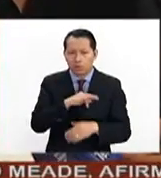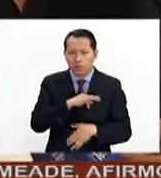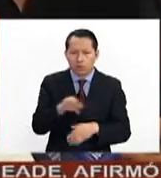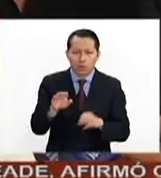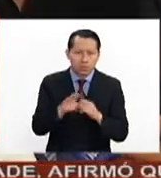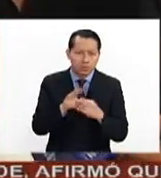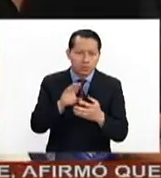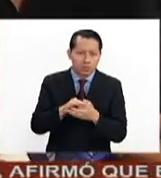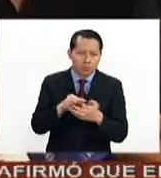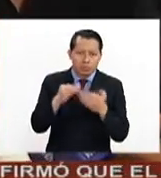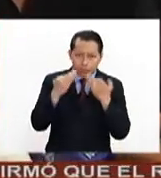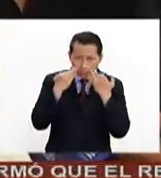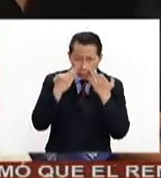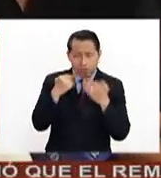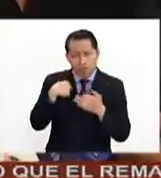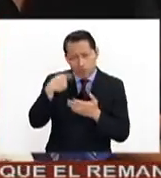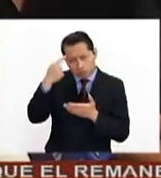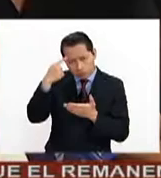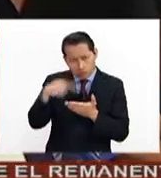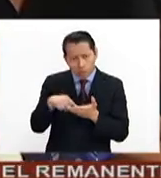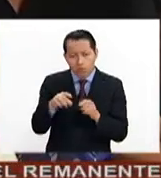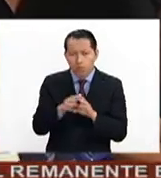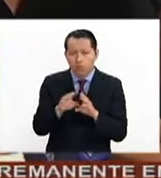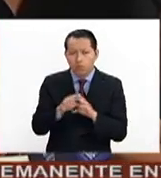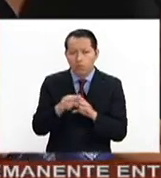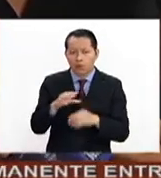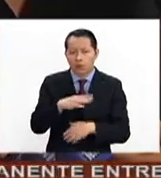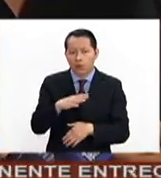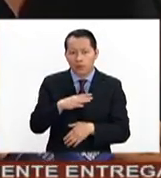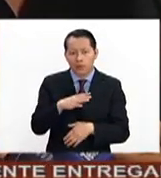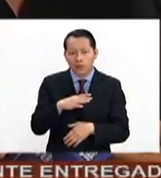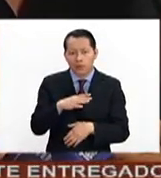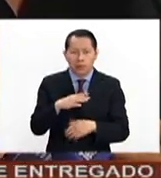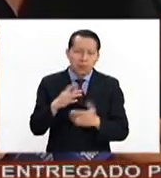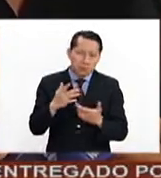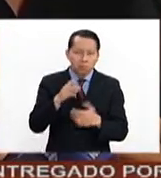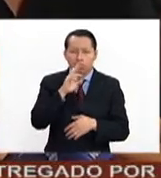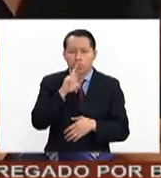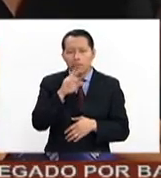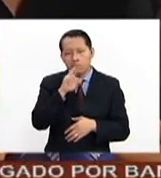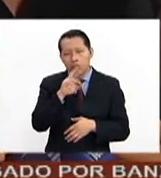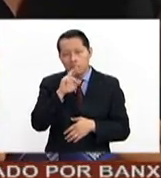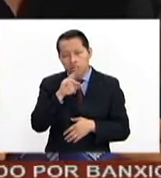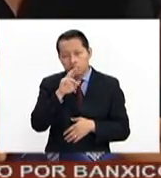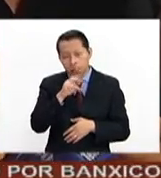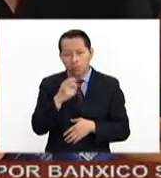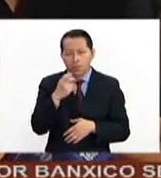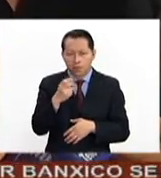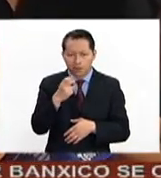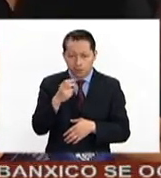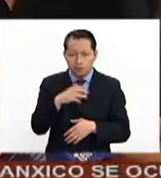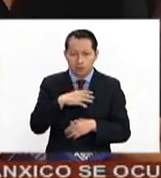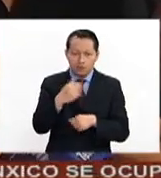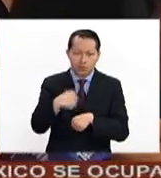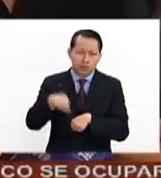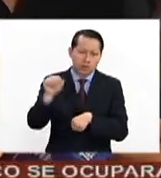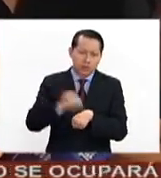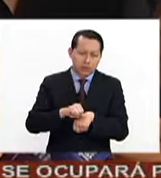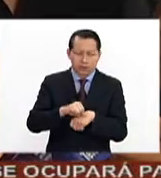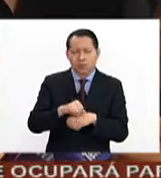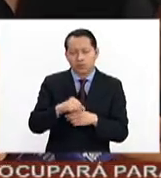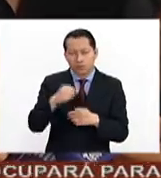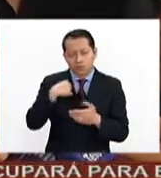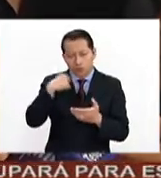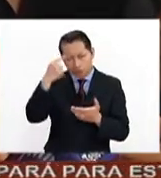el mercado está viendo. Yo creo que ha habido un entorno de relativa mejoría en estas últimas semanas. Yo creo